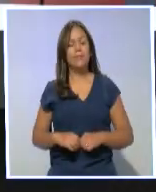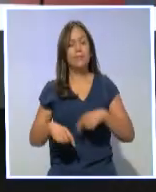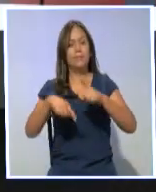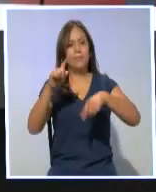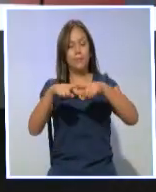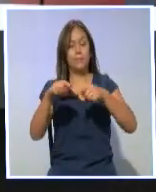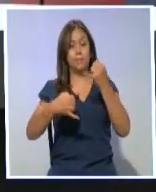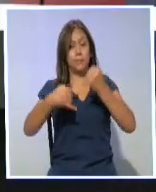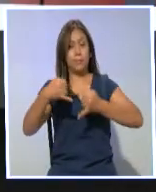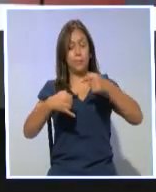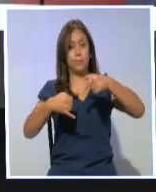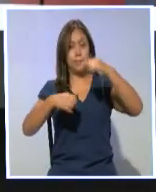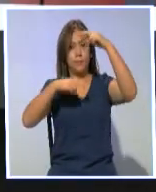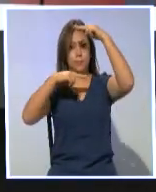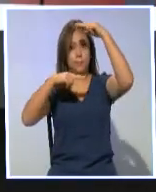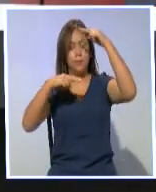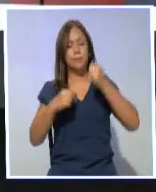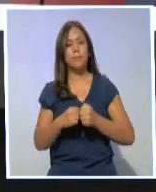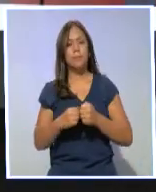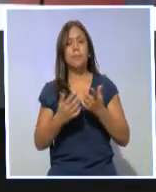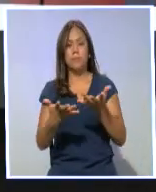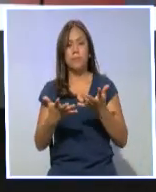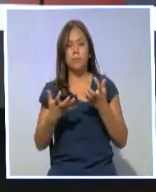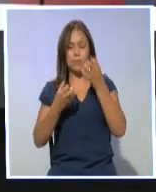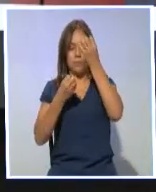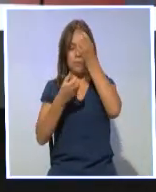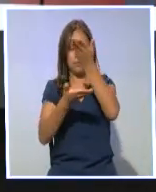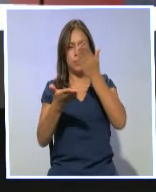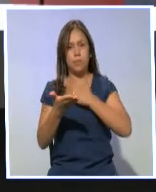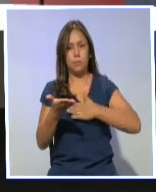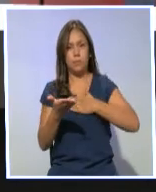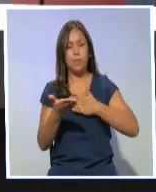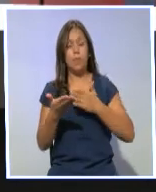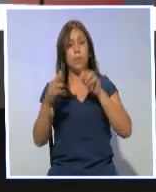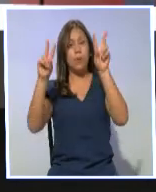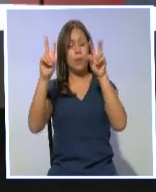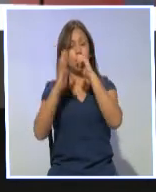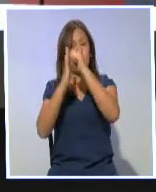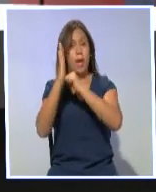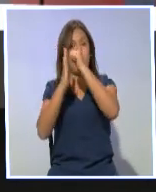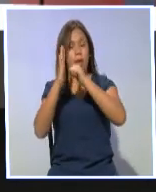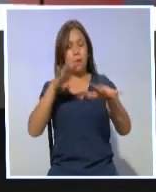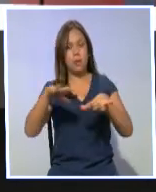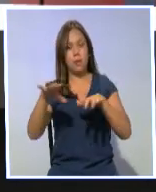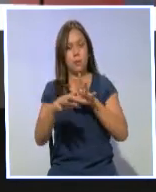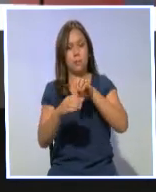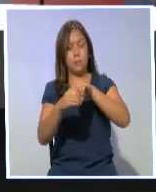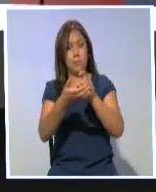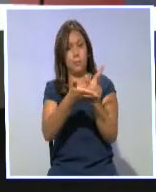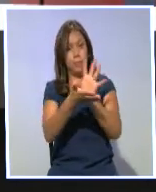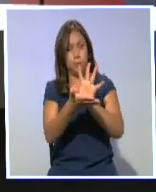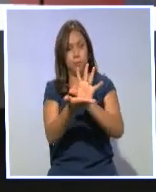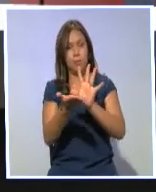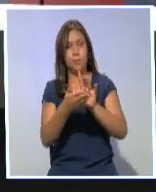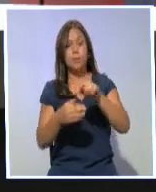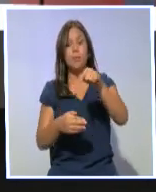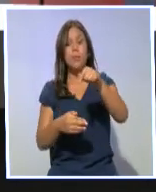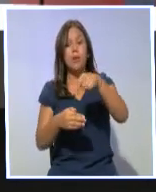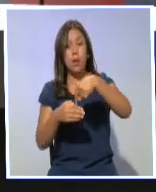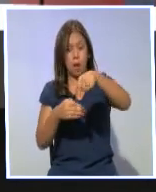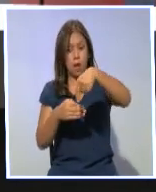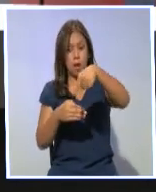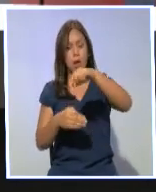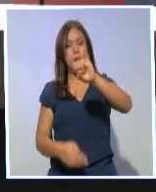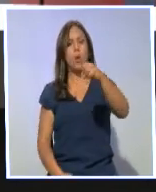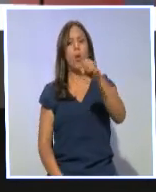Amigos, al finalizar esta emisión de noticias, queremos comentarles que como parte de la agenda de actividades de la Asamblea Nacional para este jueves,